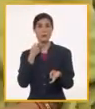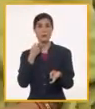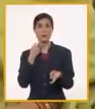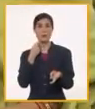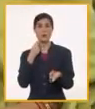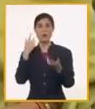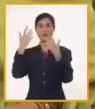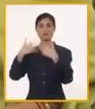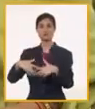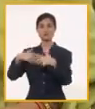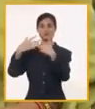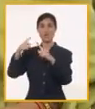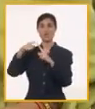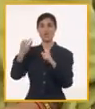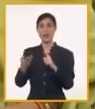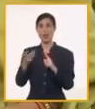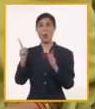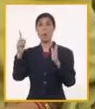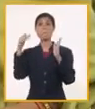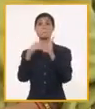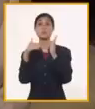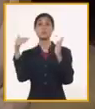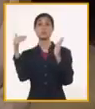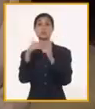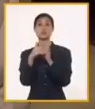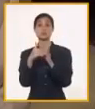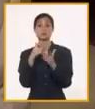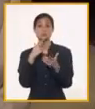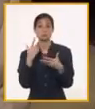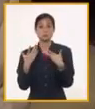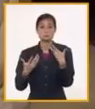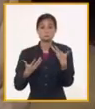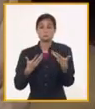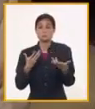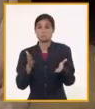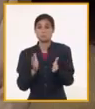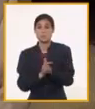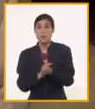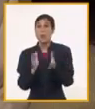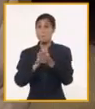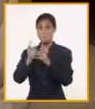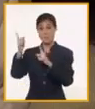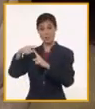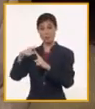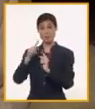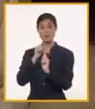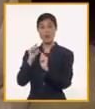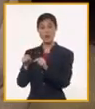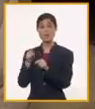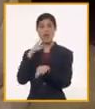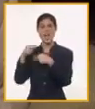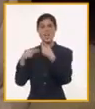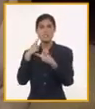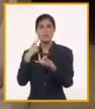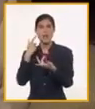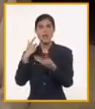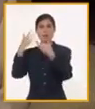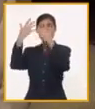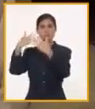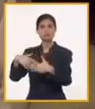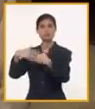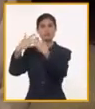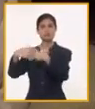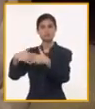de toneladas. Matanza le tocaba 1 millón de toneladas. A Matanza le tocaba para hacer como debe